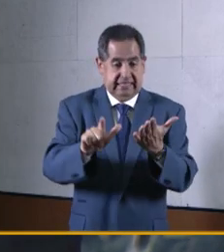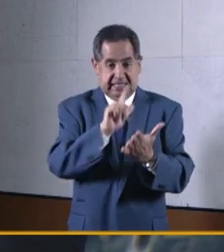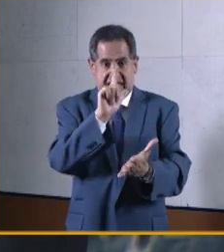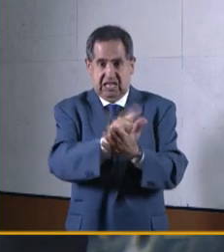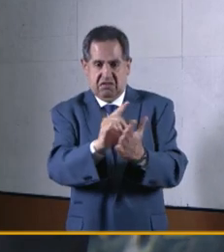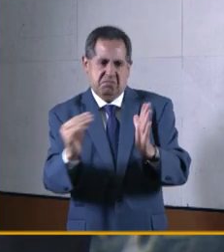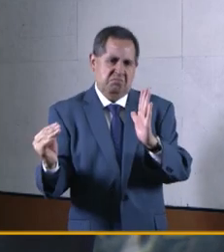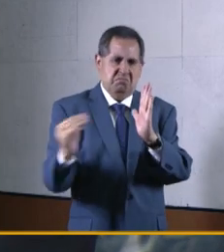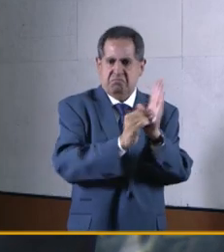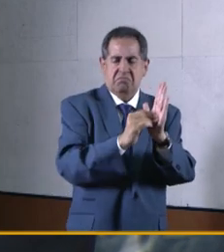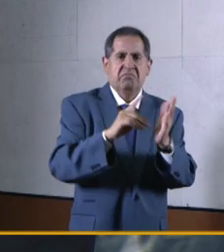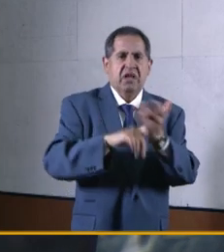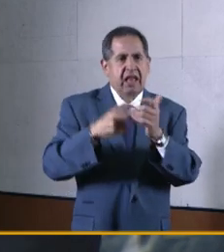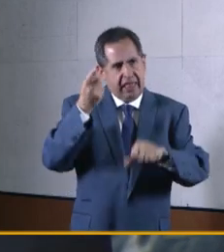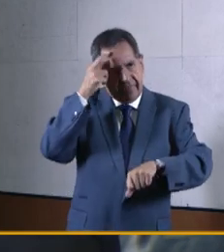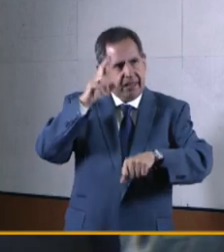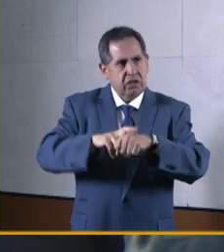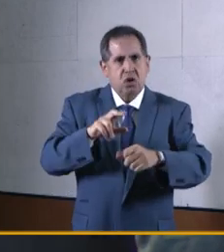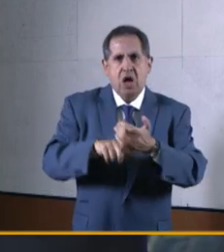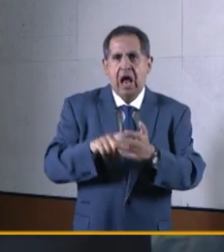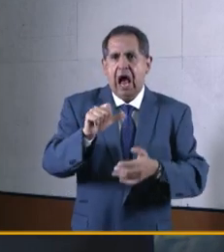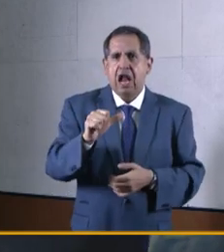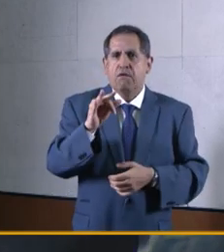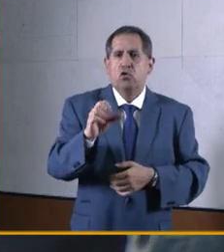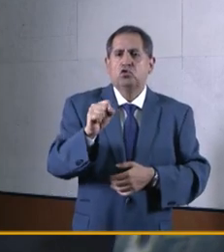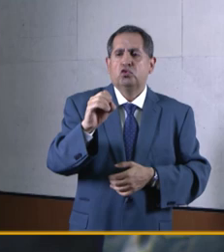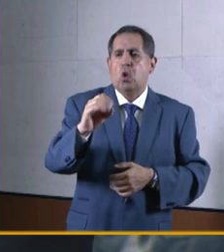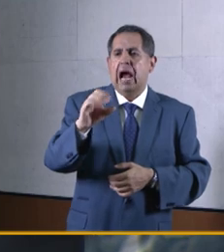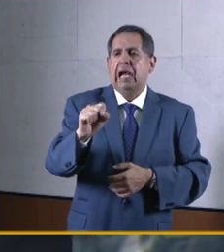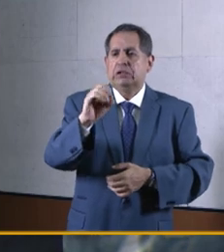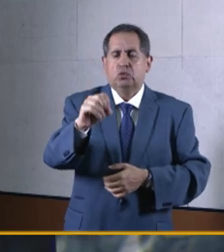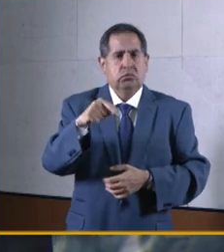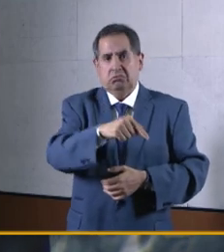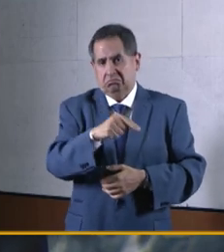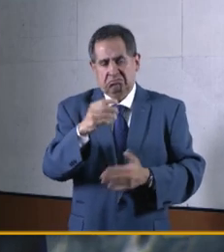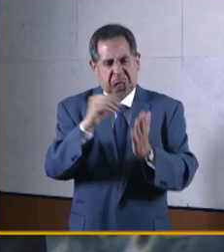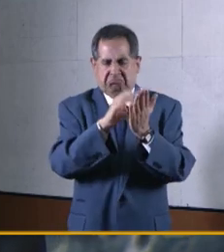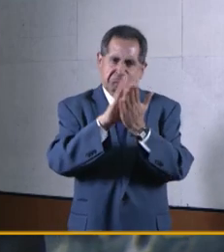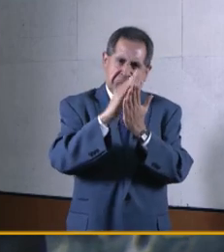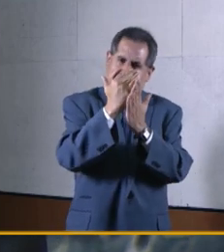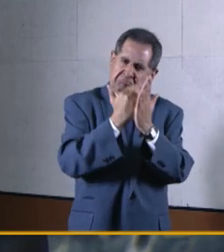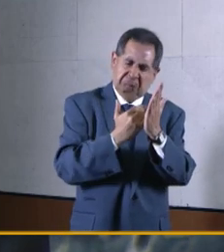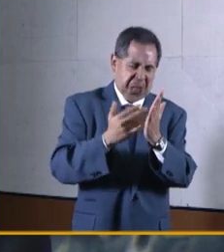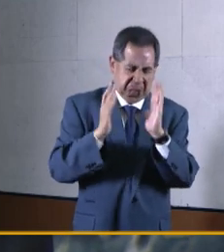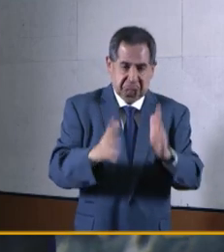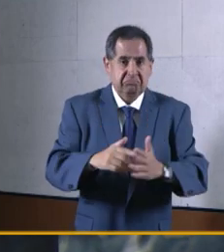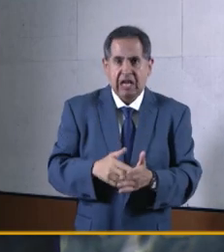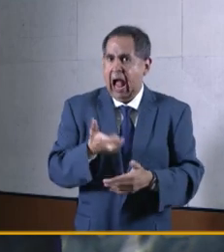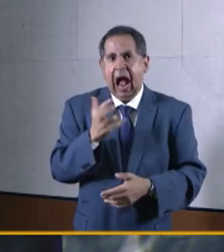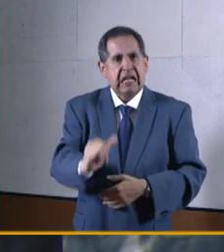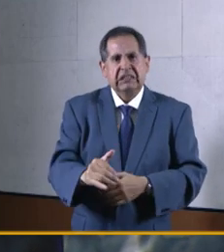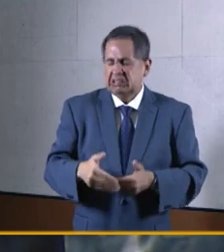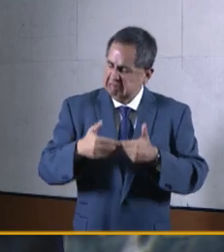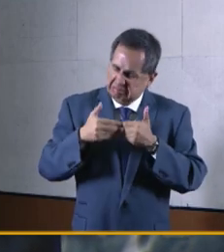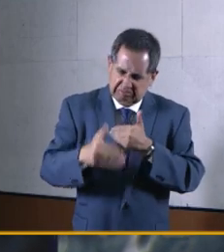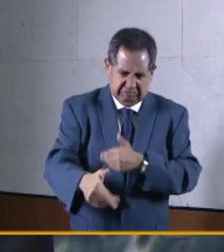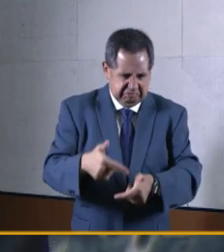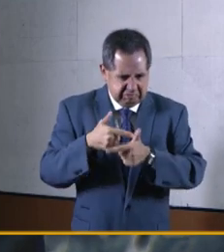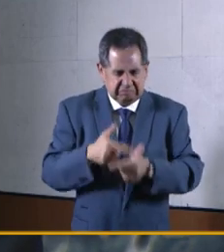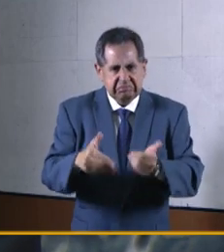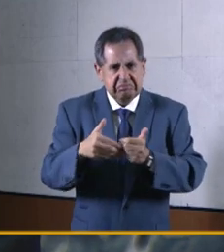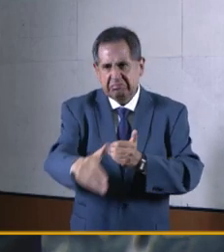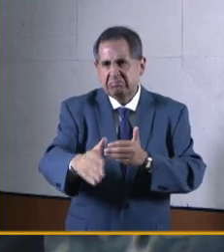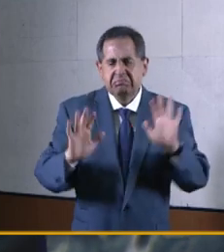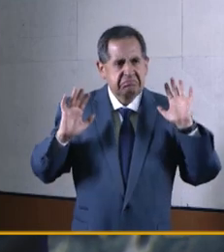promovida por el rector alfonso acaso se mantiene fiel a su origen y ha sido garante de